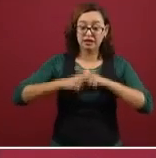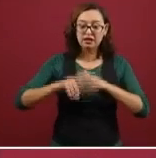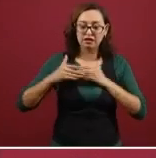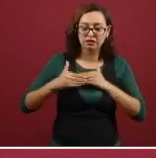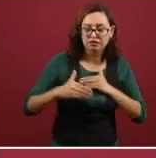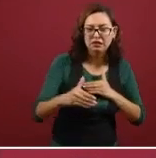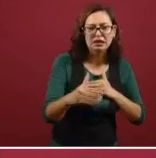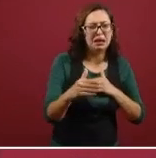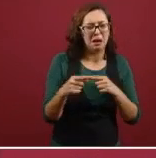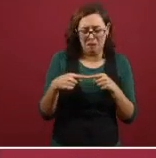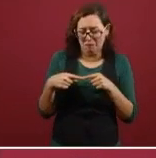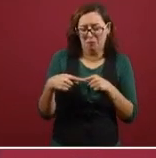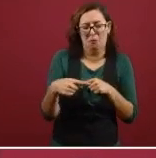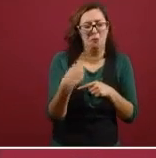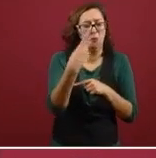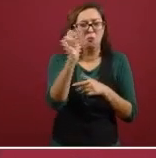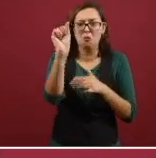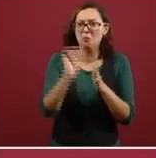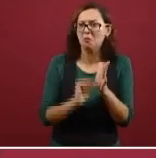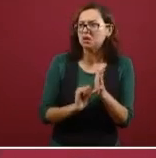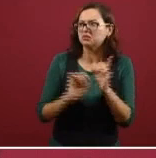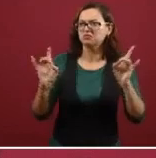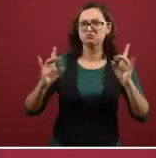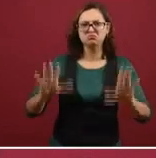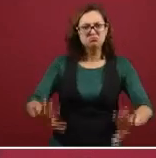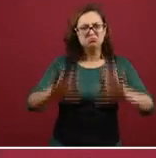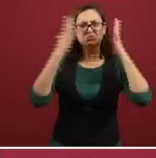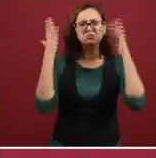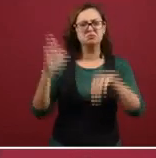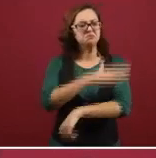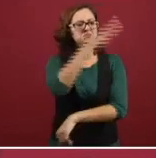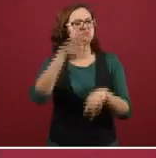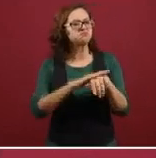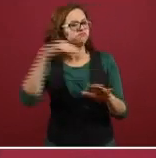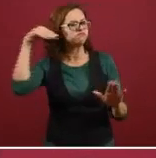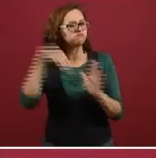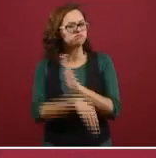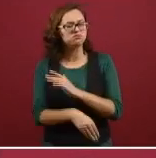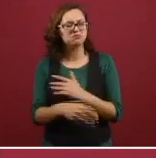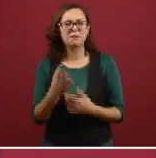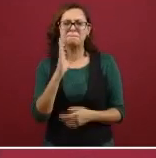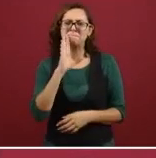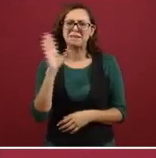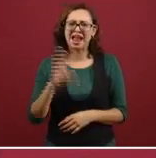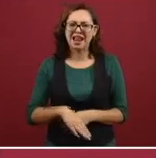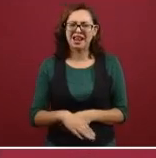empiezan a bajarnos la calificación.